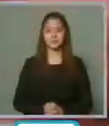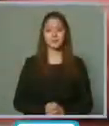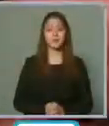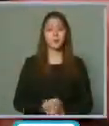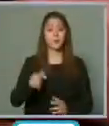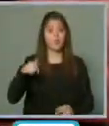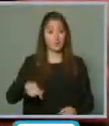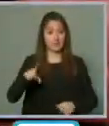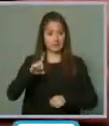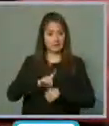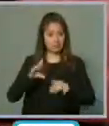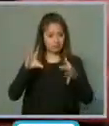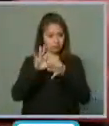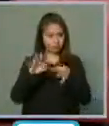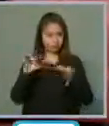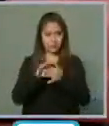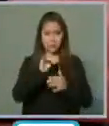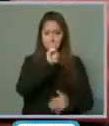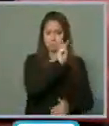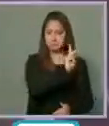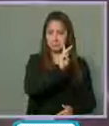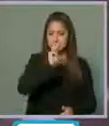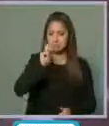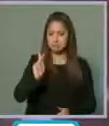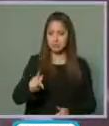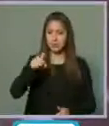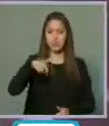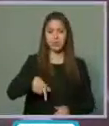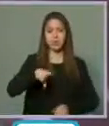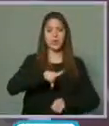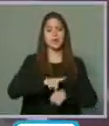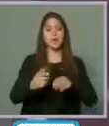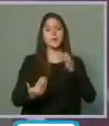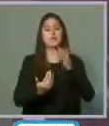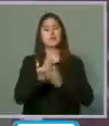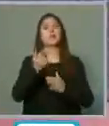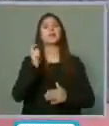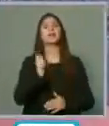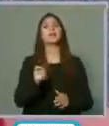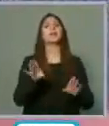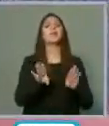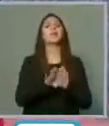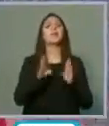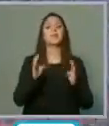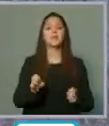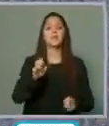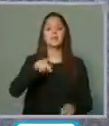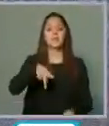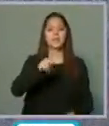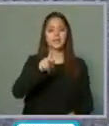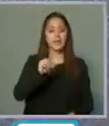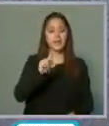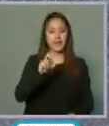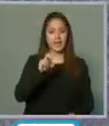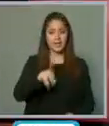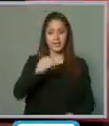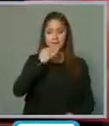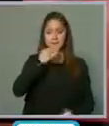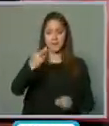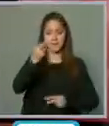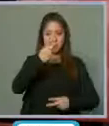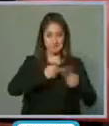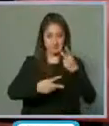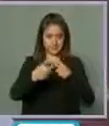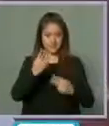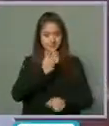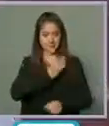Y para platicarnos acerca de estas coincidencias en esta mañana de miércoles de ombligo, Karen Chasek, ¿cómo estás? Muy bien, muy Bienvenida. contenta de estar con ustedes. Gracias. Muy buenos